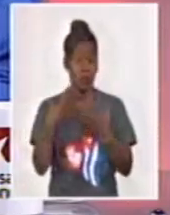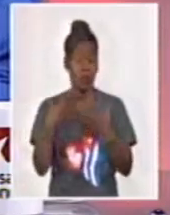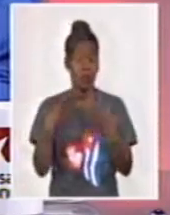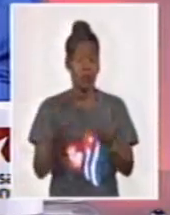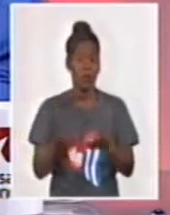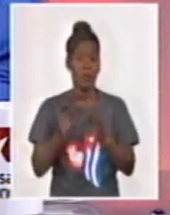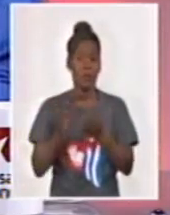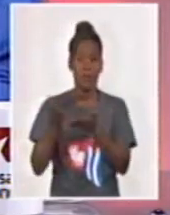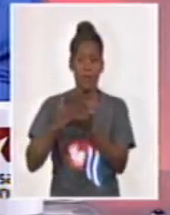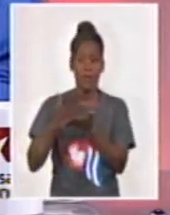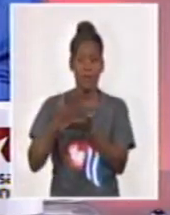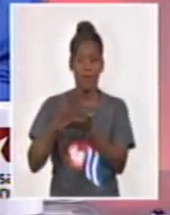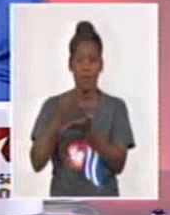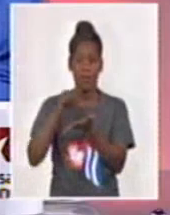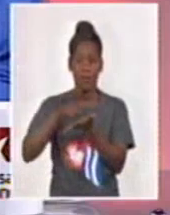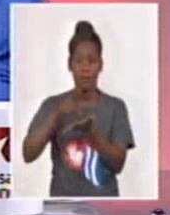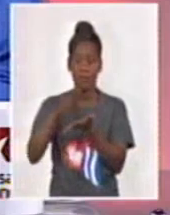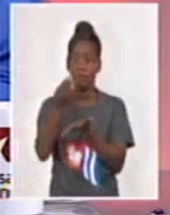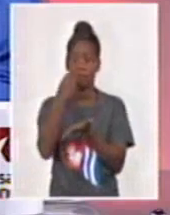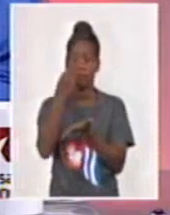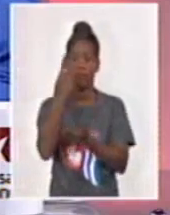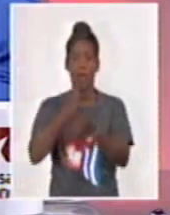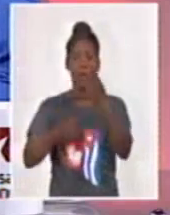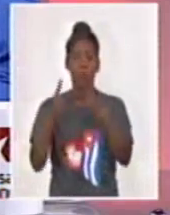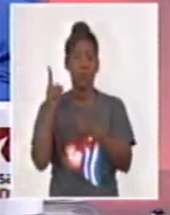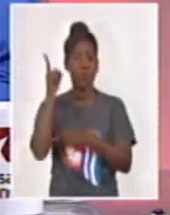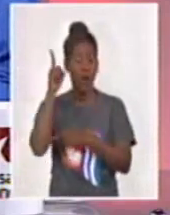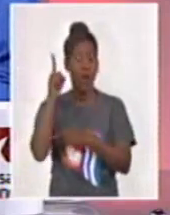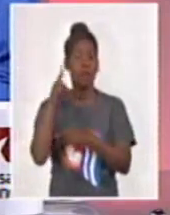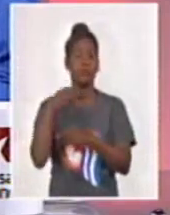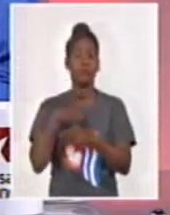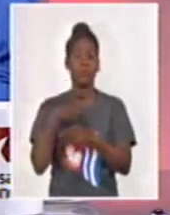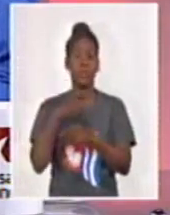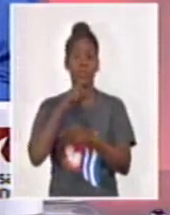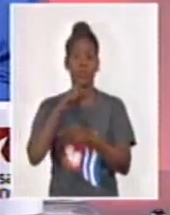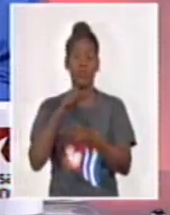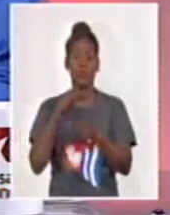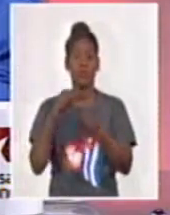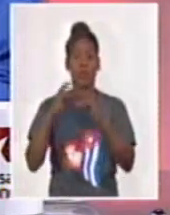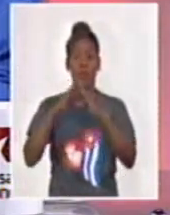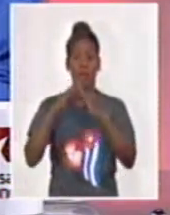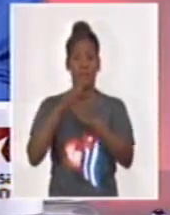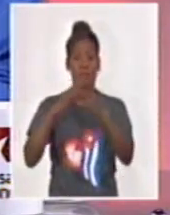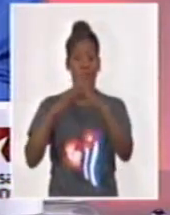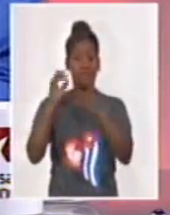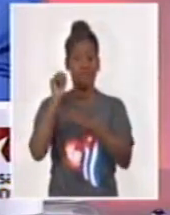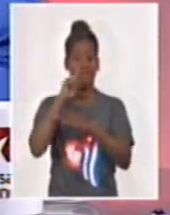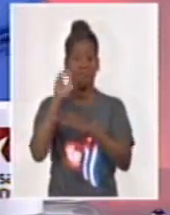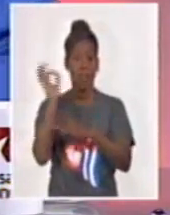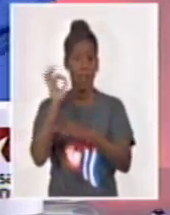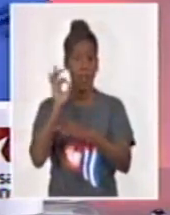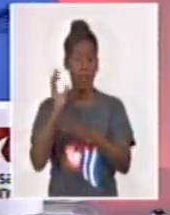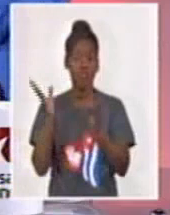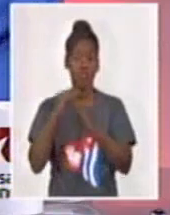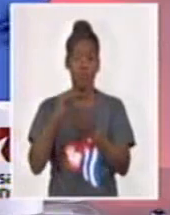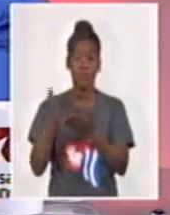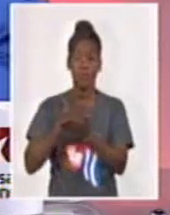estos temas y al mismo tiempo la legalización de aquellas viviendas que reúnan las condiciones también para su legalización, que le